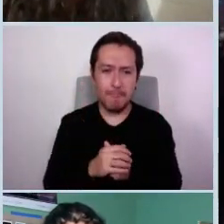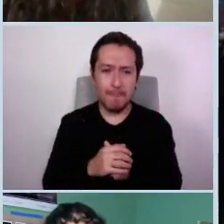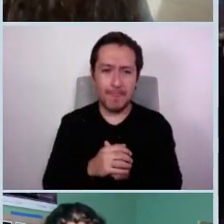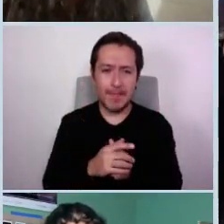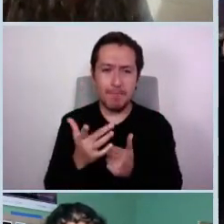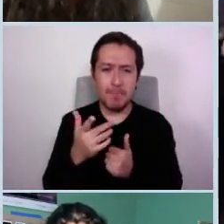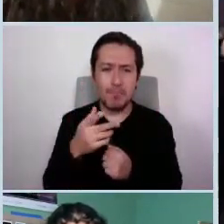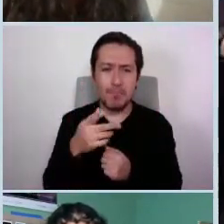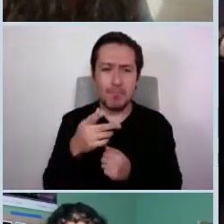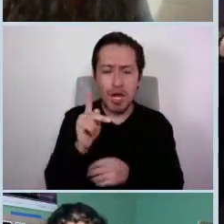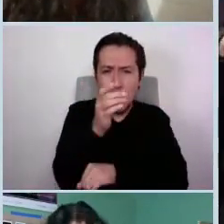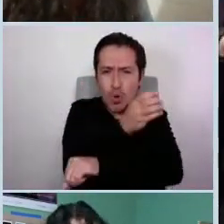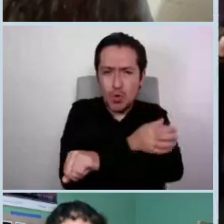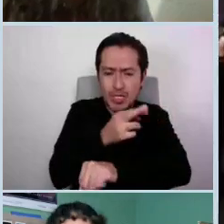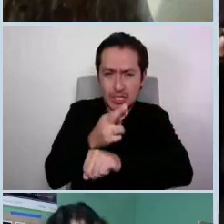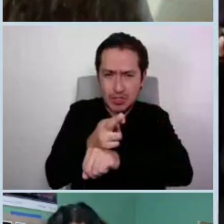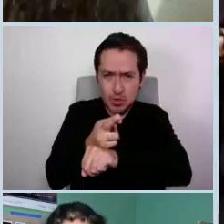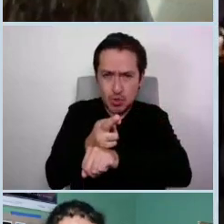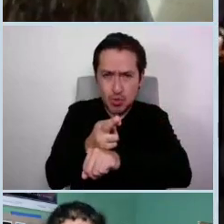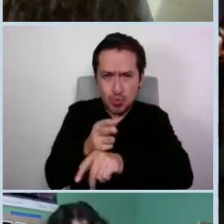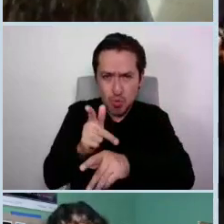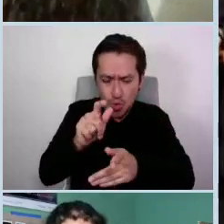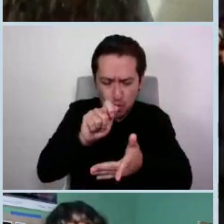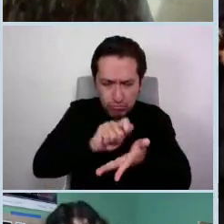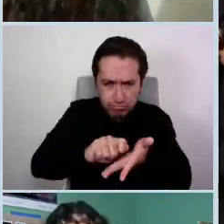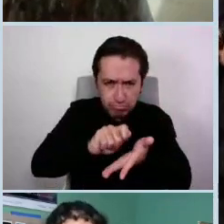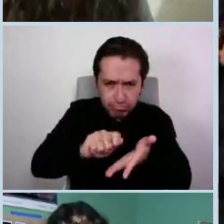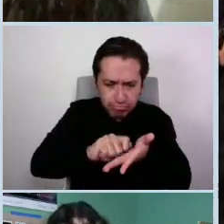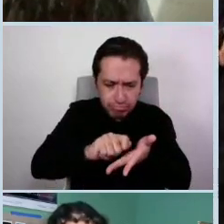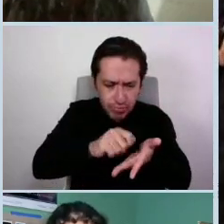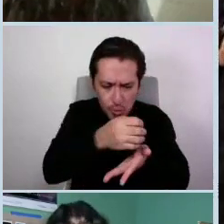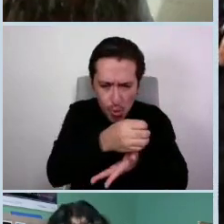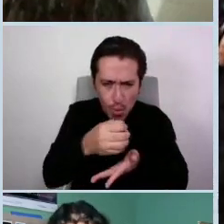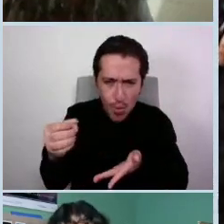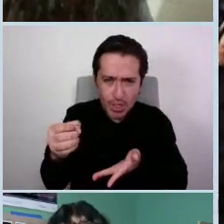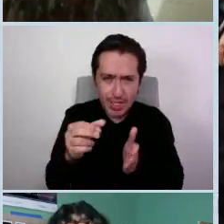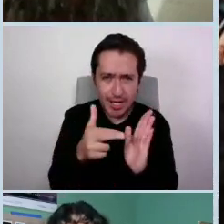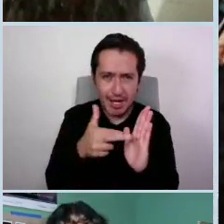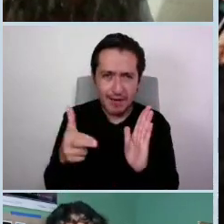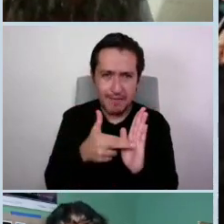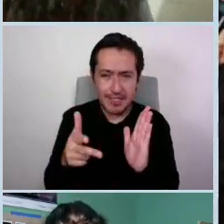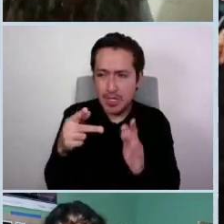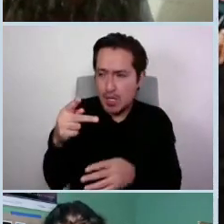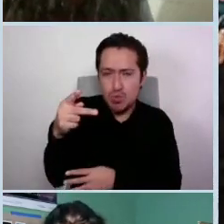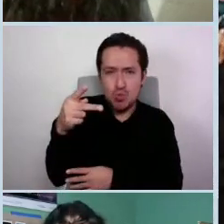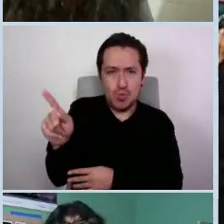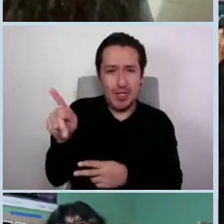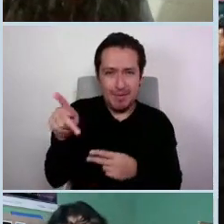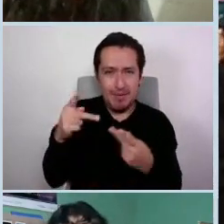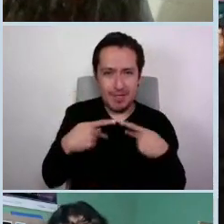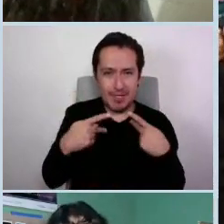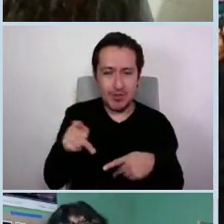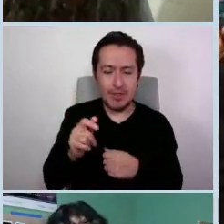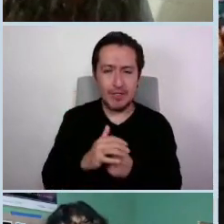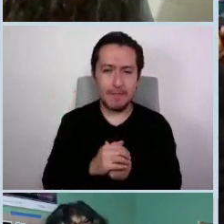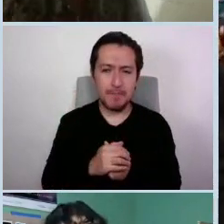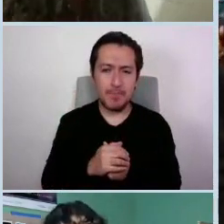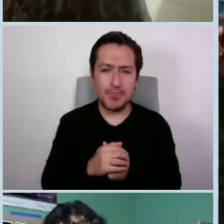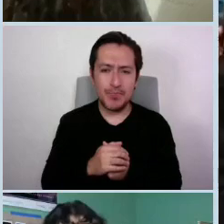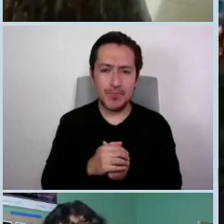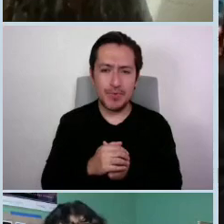editorial fue completamente su trabajo y su labor incansable y entonces como